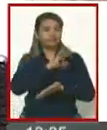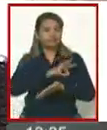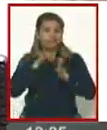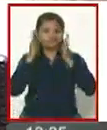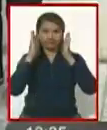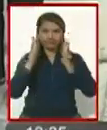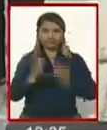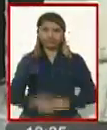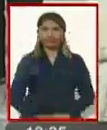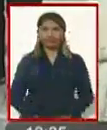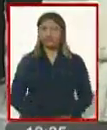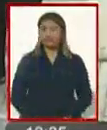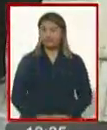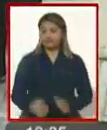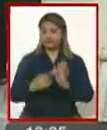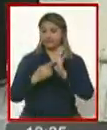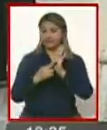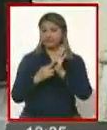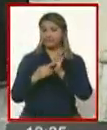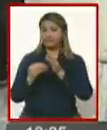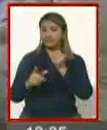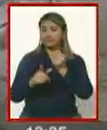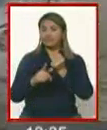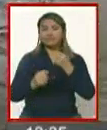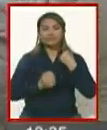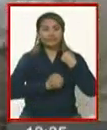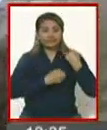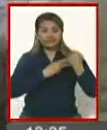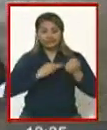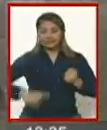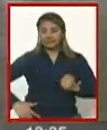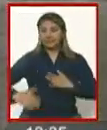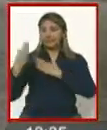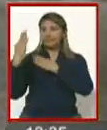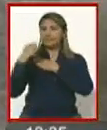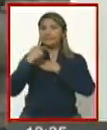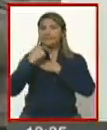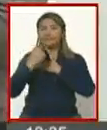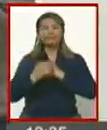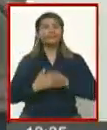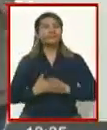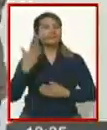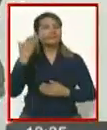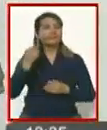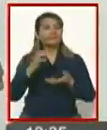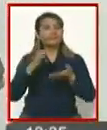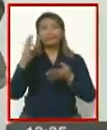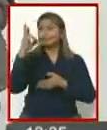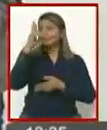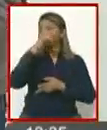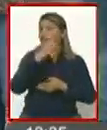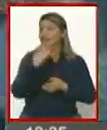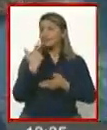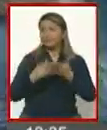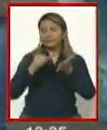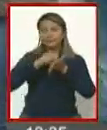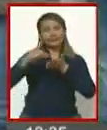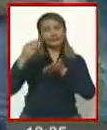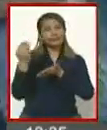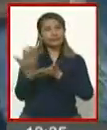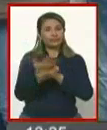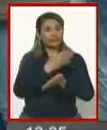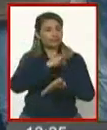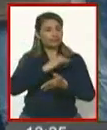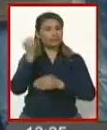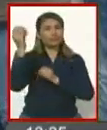Escuchemos. Representantes de la directiva de la Guardia Municipal de Santa Cruz se manifiestan sobre las irregularidades en el pago de sus